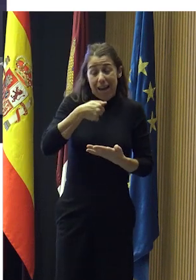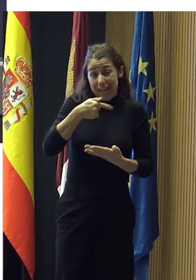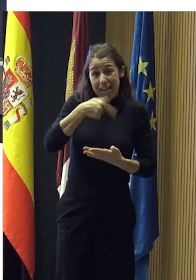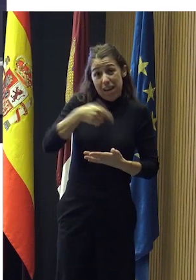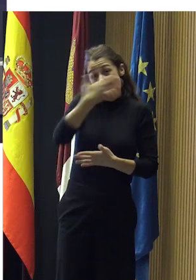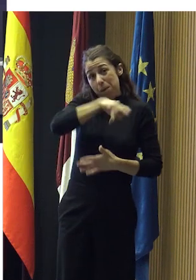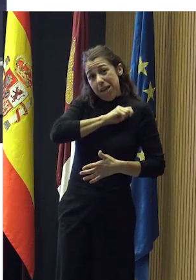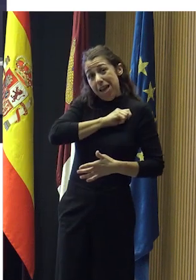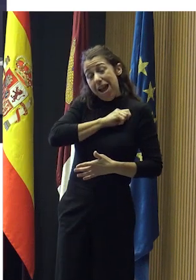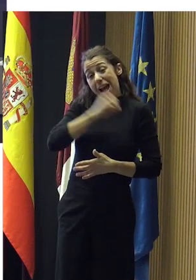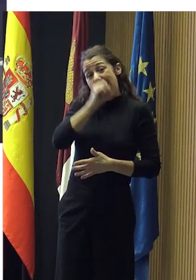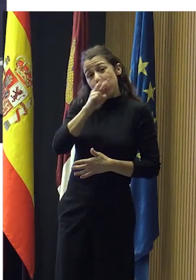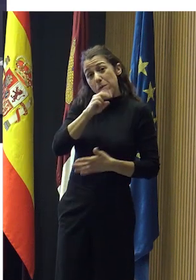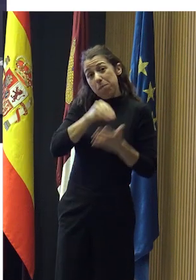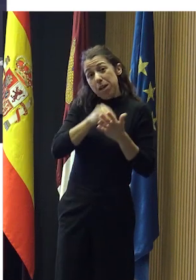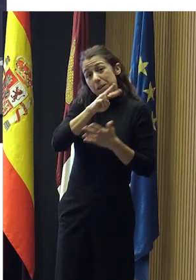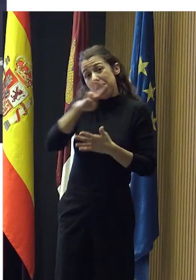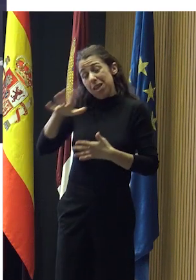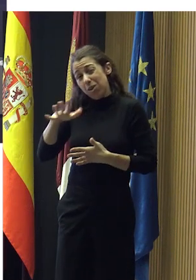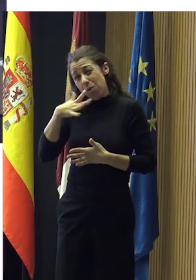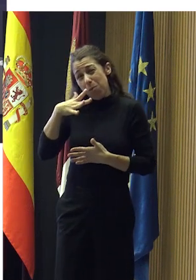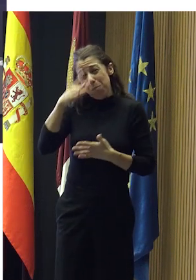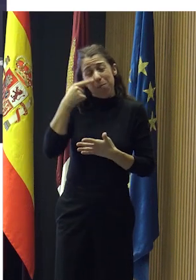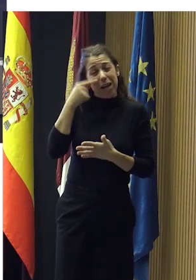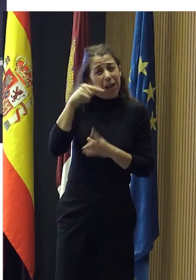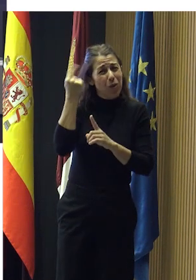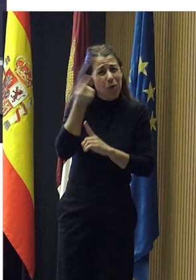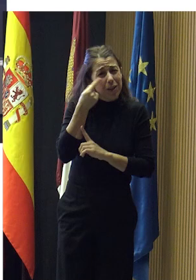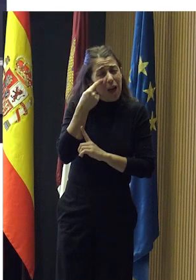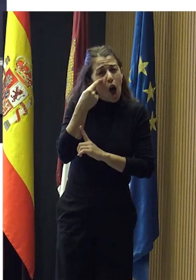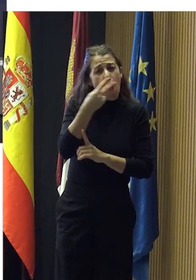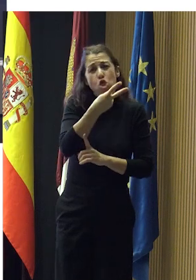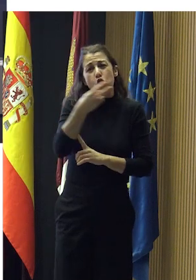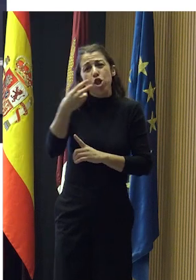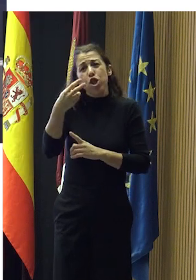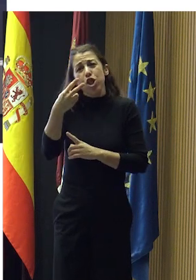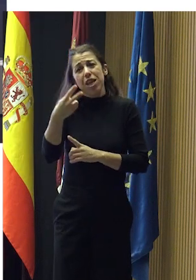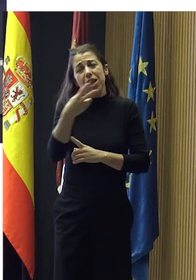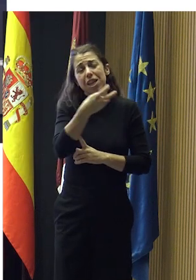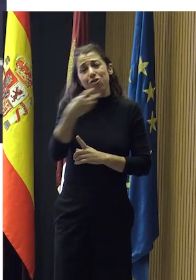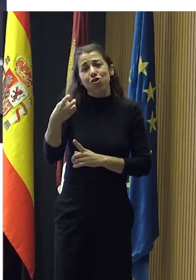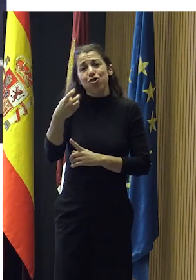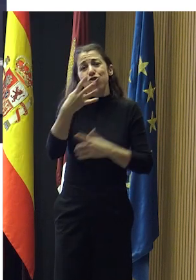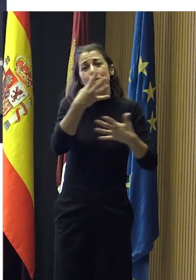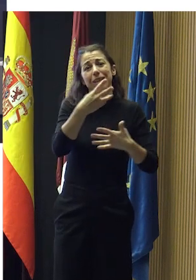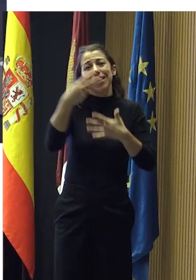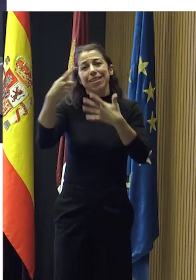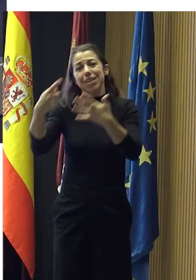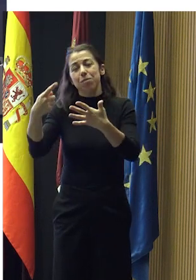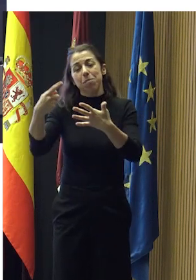caso de España, en el año 2025 se estima que se van a diagnosticar alrededor de 296.000 nuevos casos,